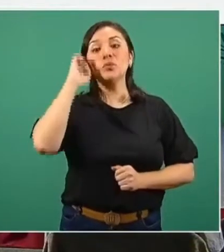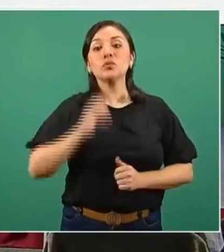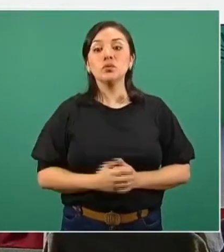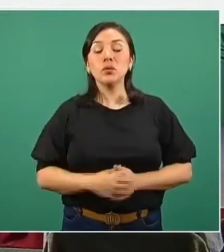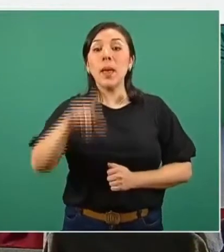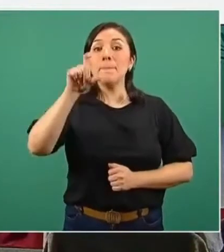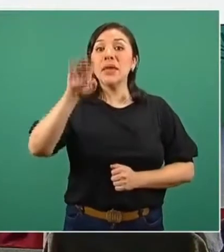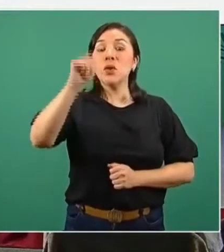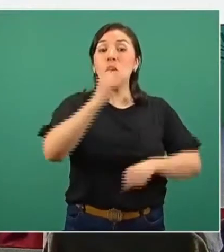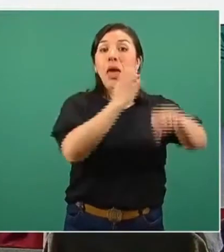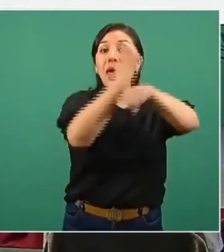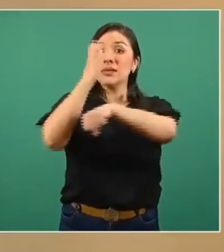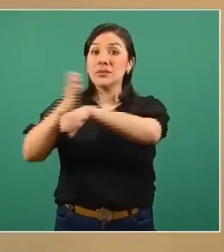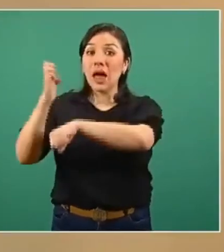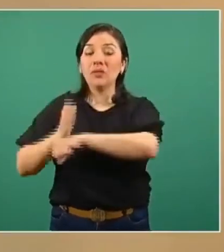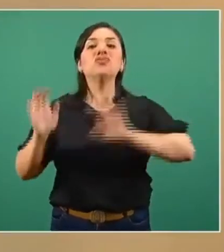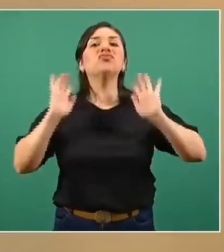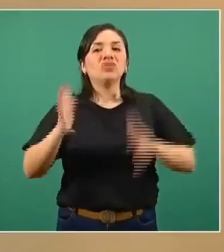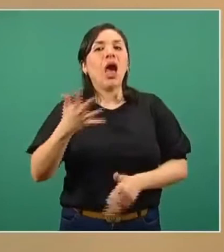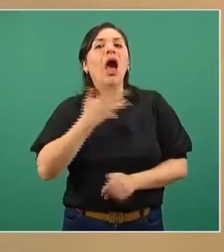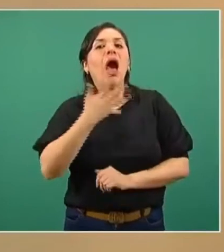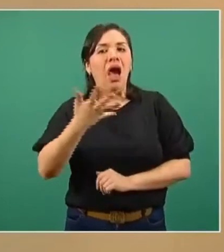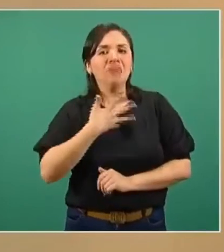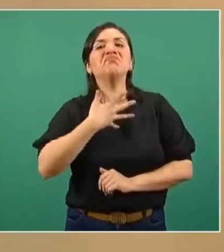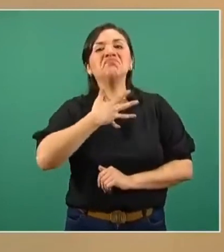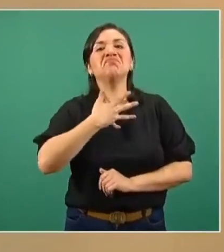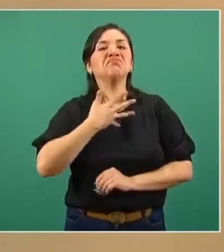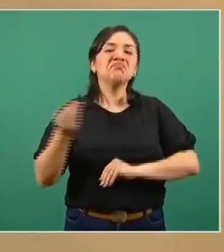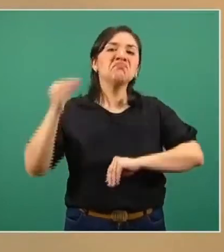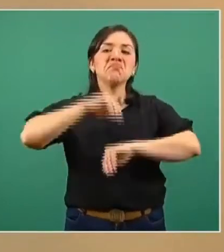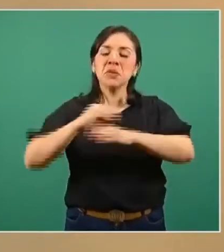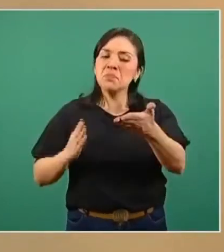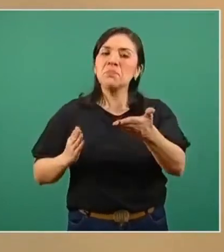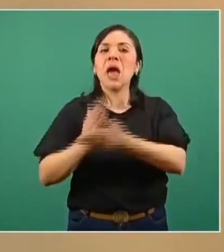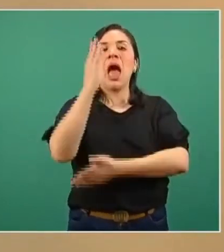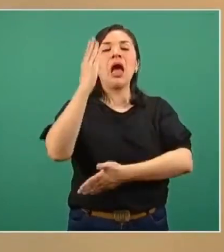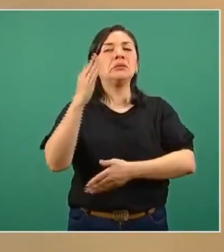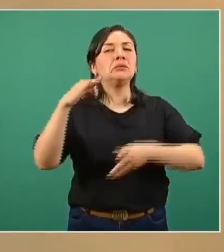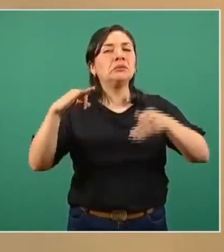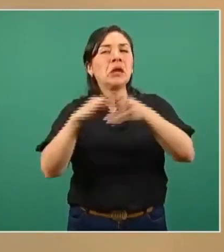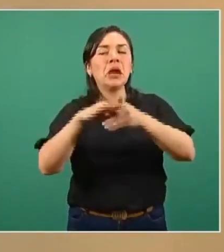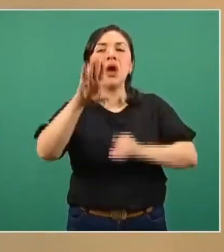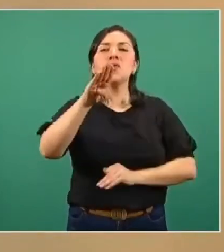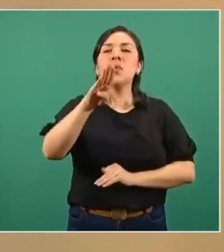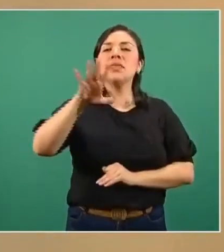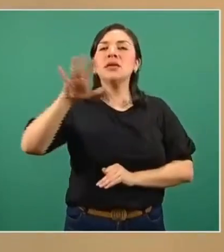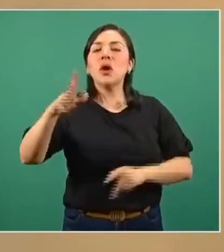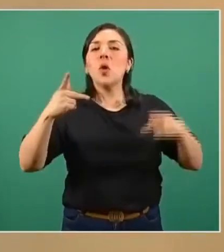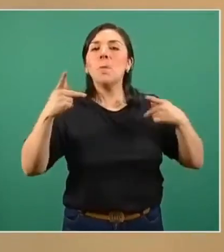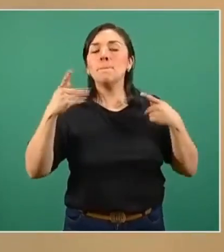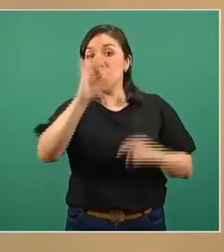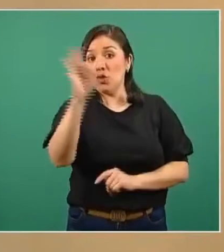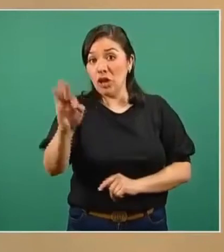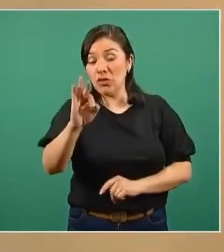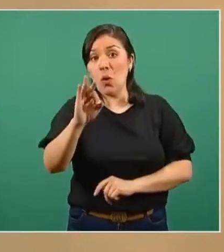29 entidades ya cumplieron con esta umbral de más de al menos el 95% de